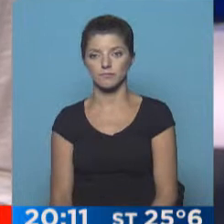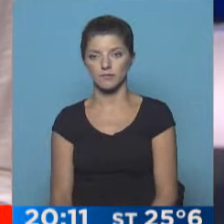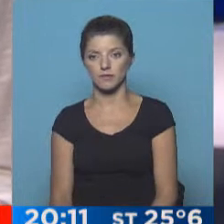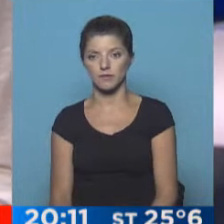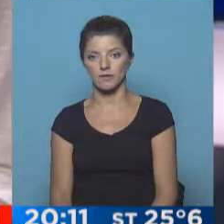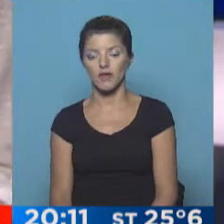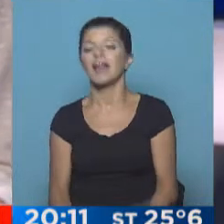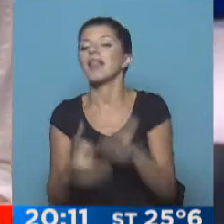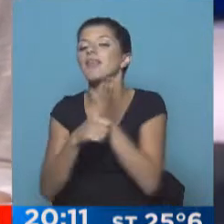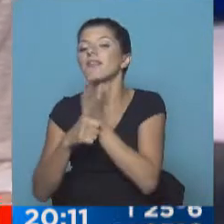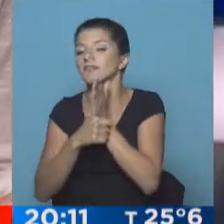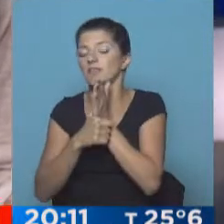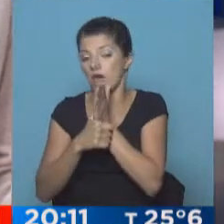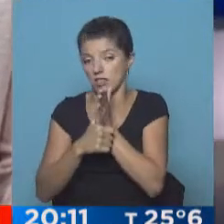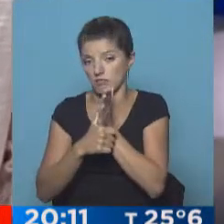la identidad